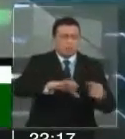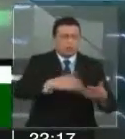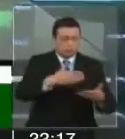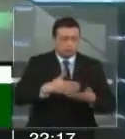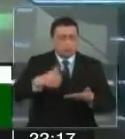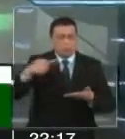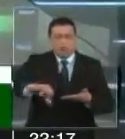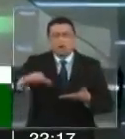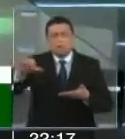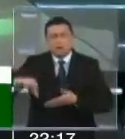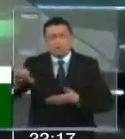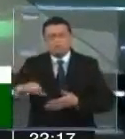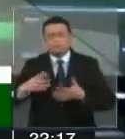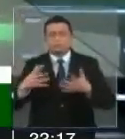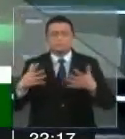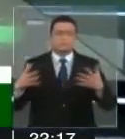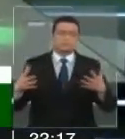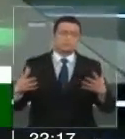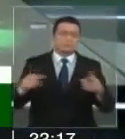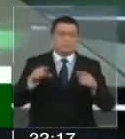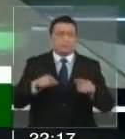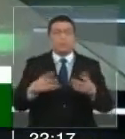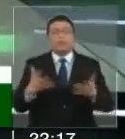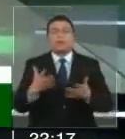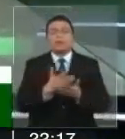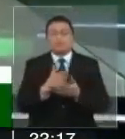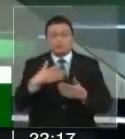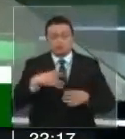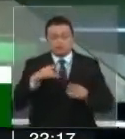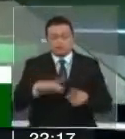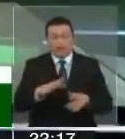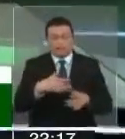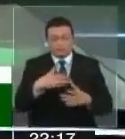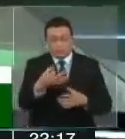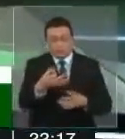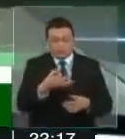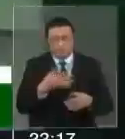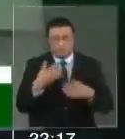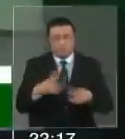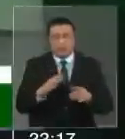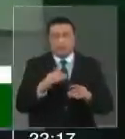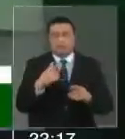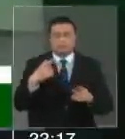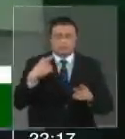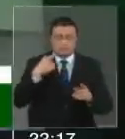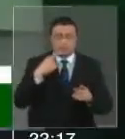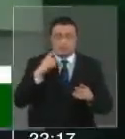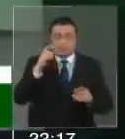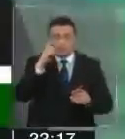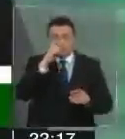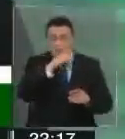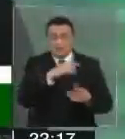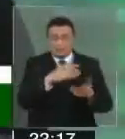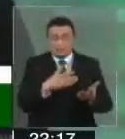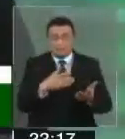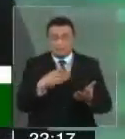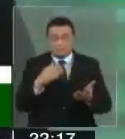Era peor. ¿Qué te dijeron respecto a las posibilidades? Porque yo sé cuál fue el diagnóstico y sé que el diagnóstico era bien desolador. Sí,